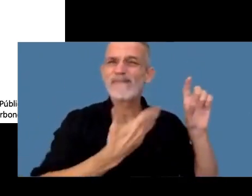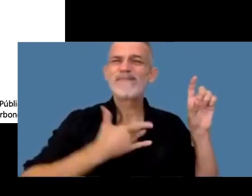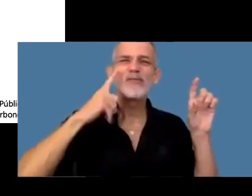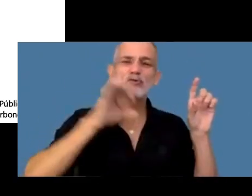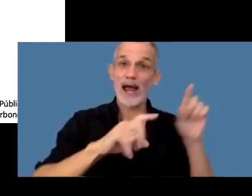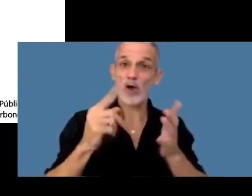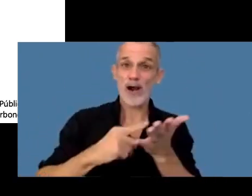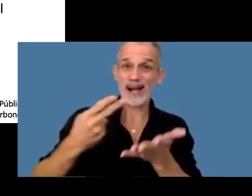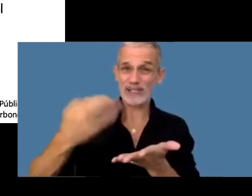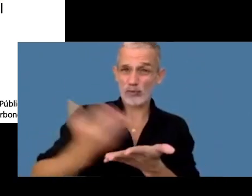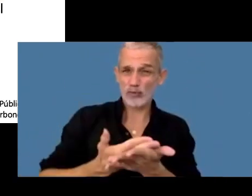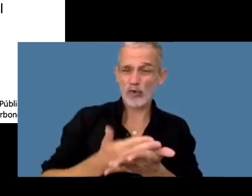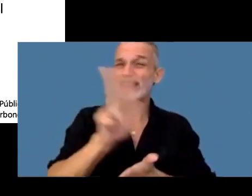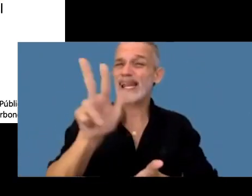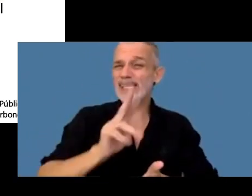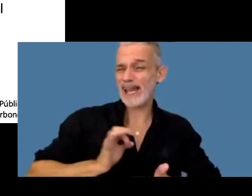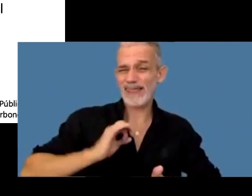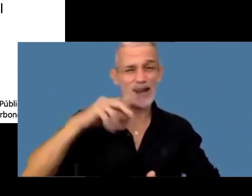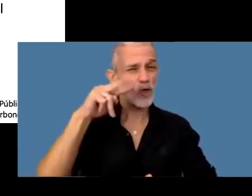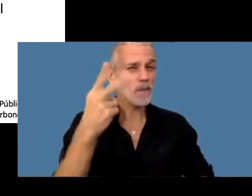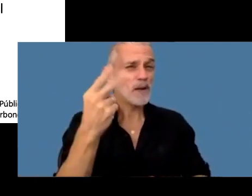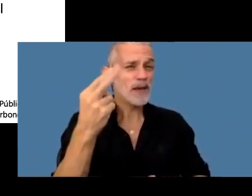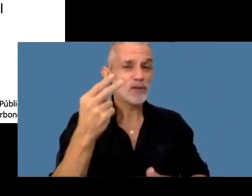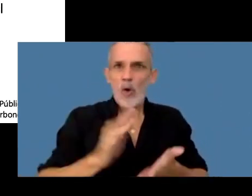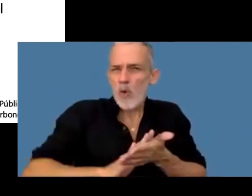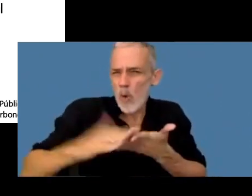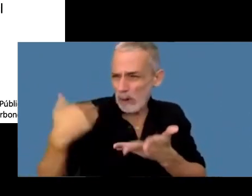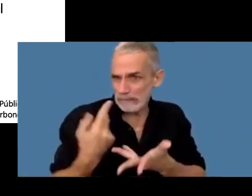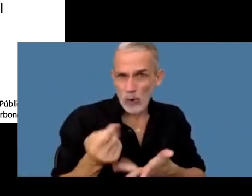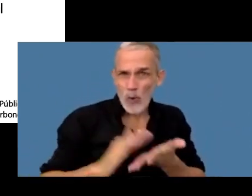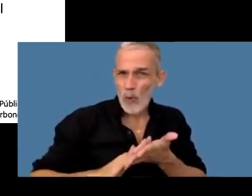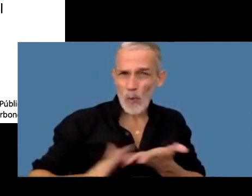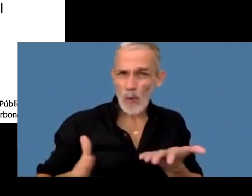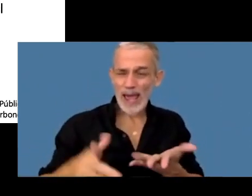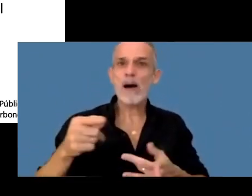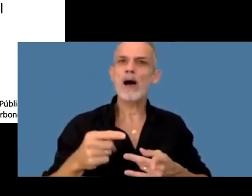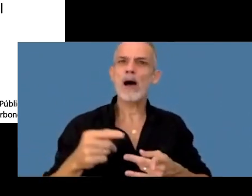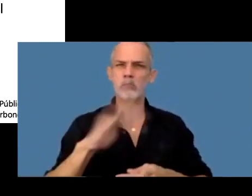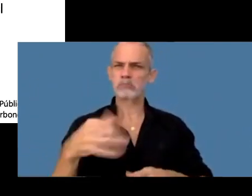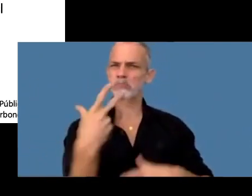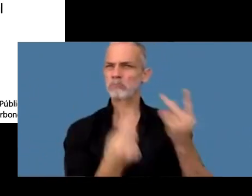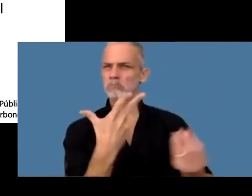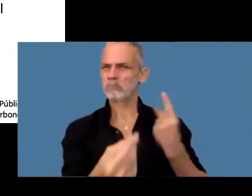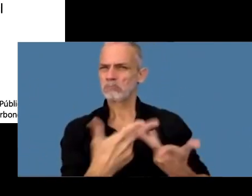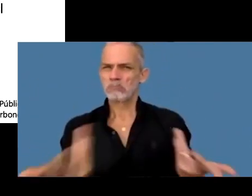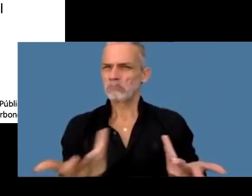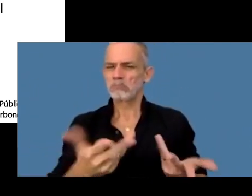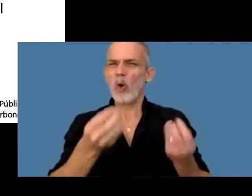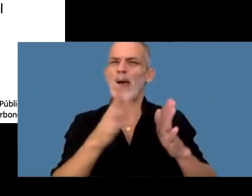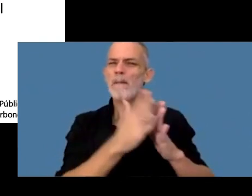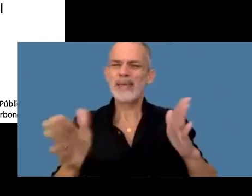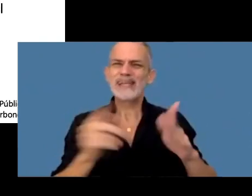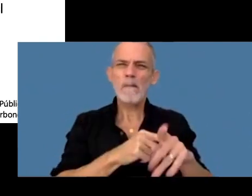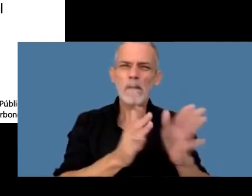año 2021, es realmente muy nueva, ha generado muchísimo rechazo al inicio de este periodo fiscal,